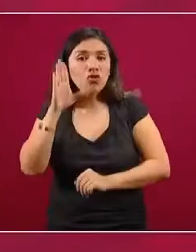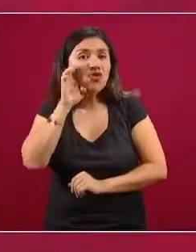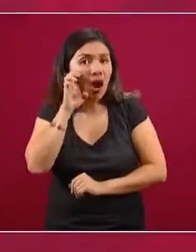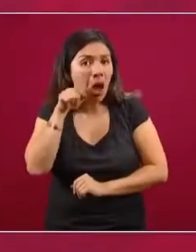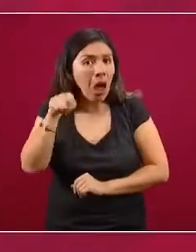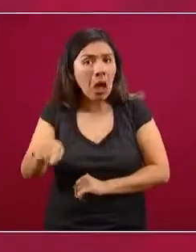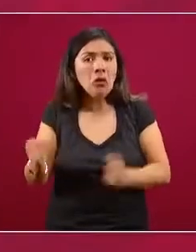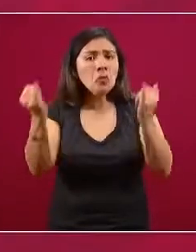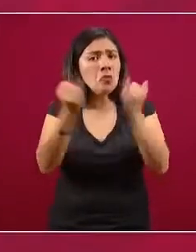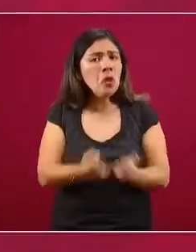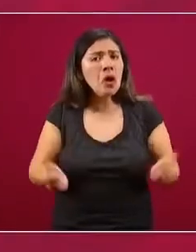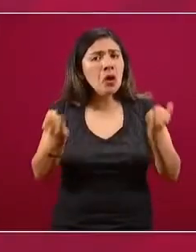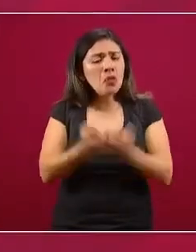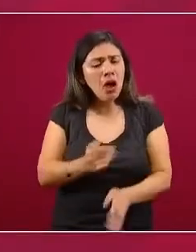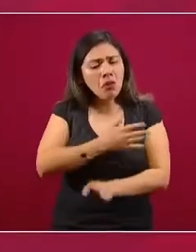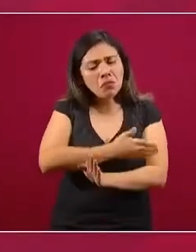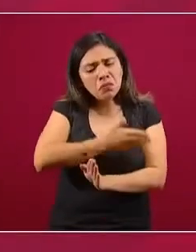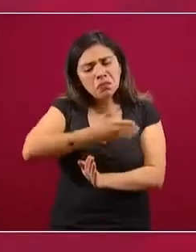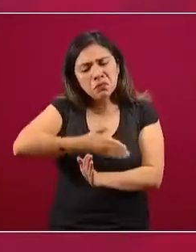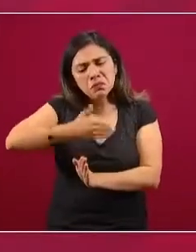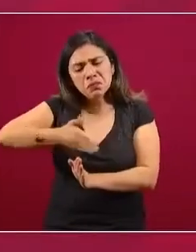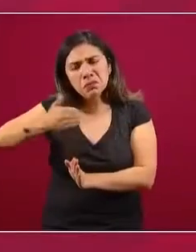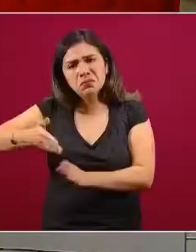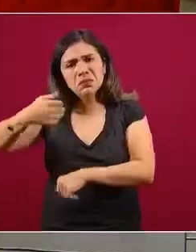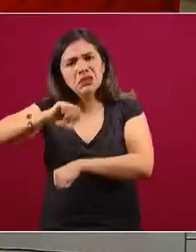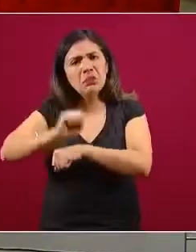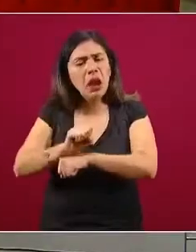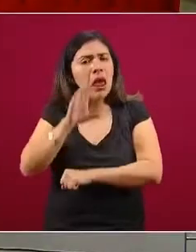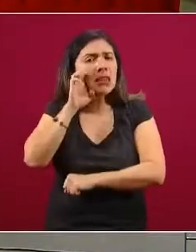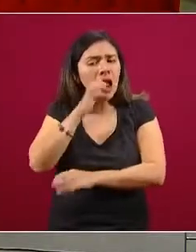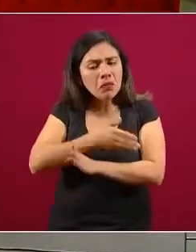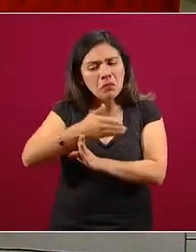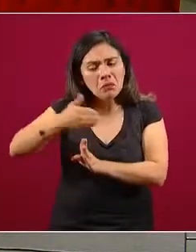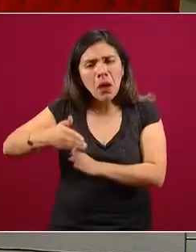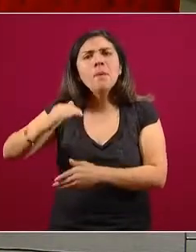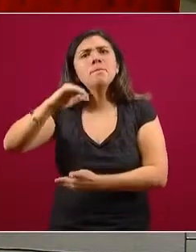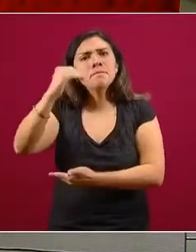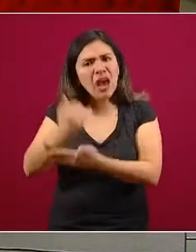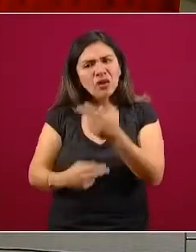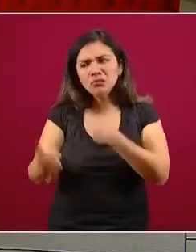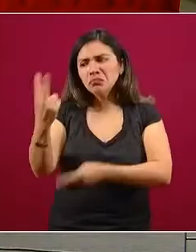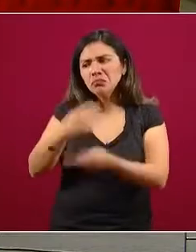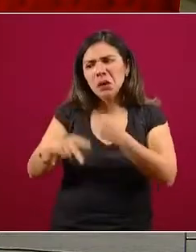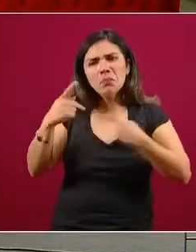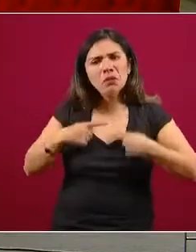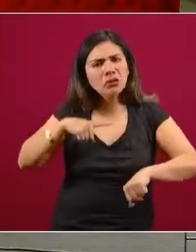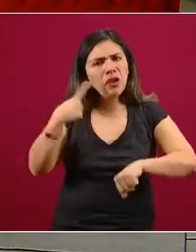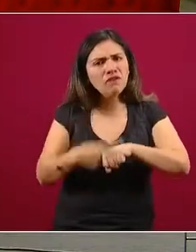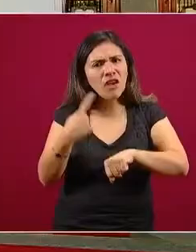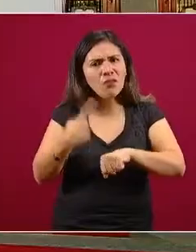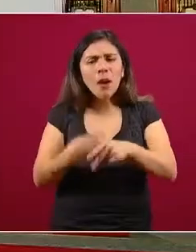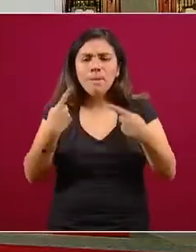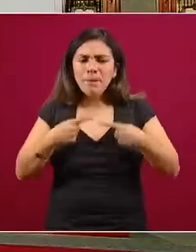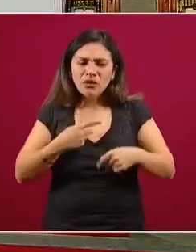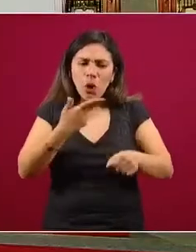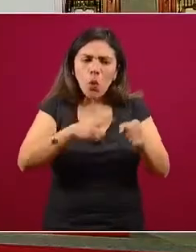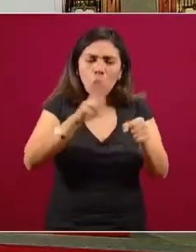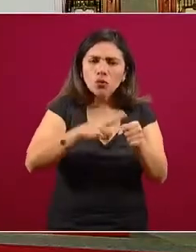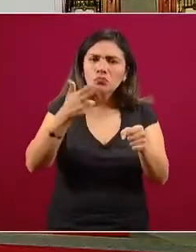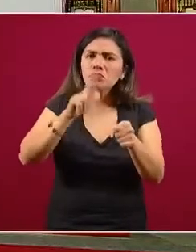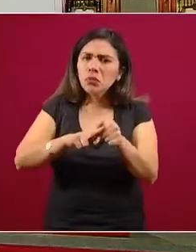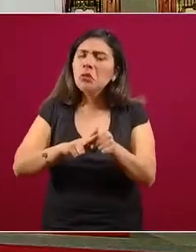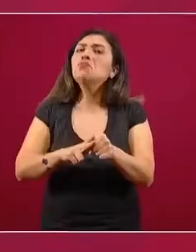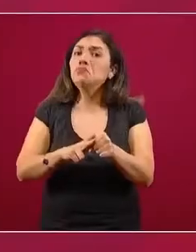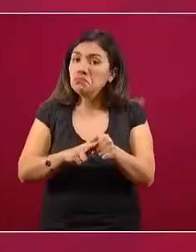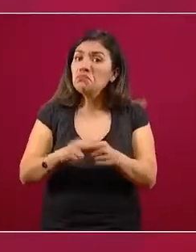se ha mantenido a lo largo de las semanas que lleva en naranja, sigue disminuyendo la cantidad de casos, la cantidad de hospitalizaciones,